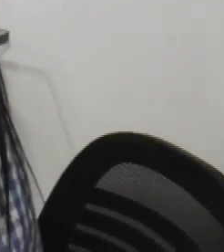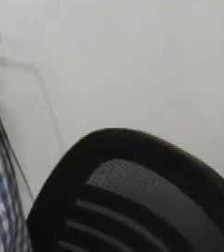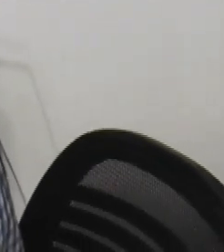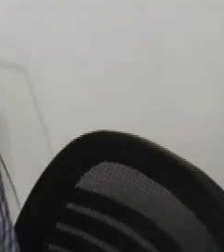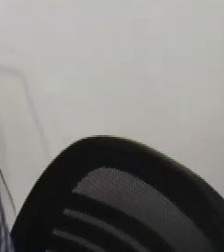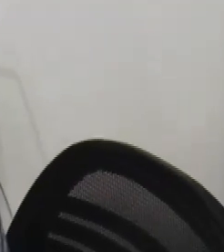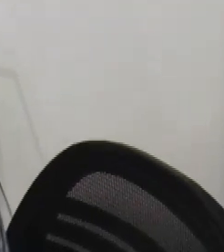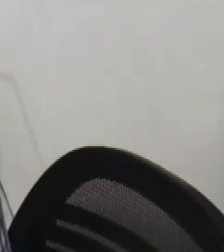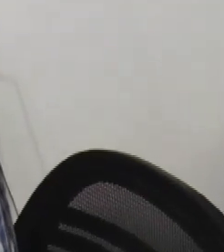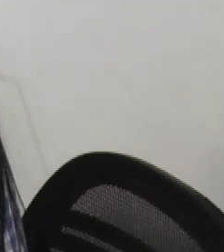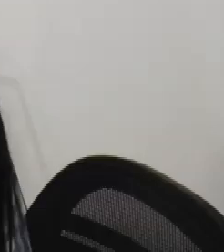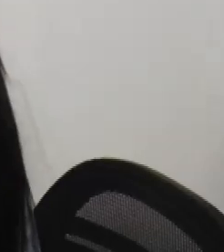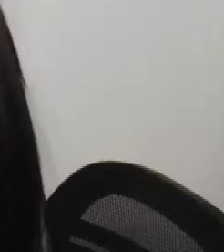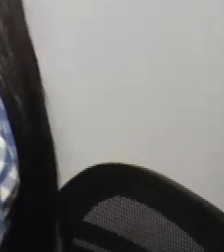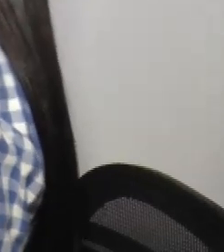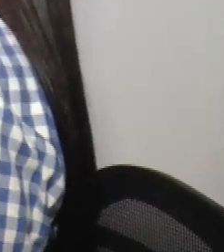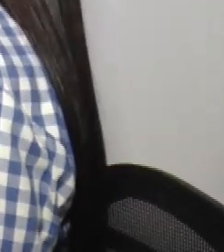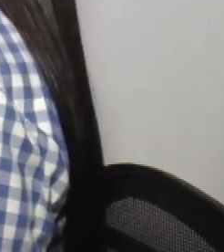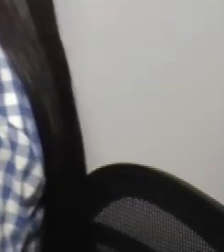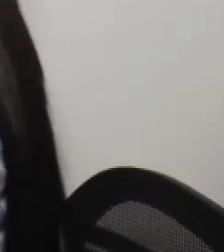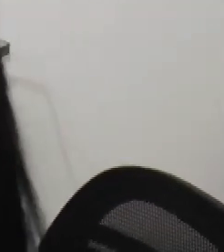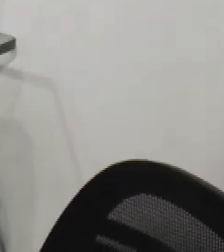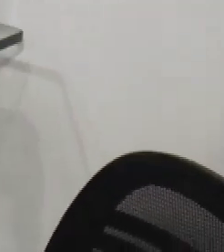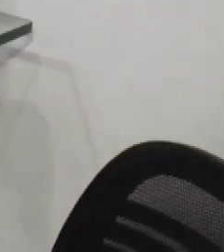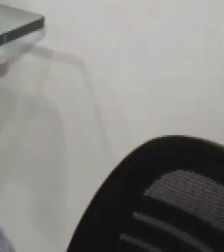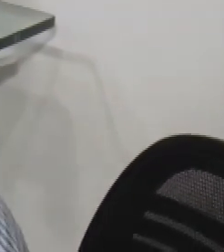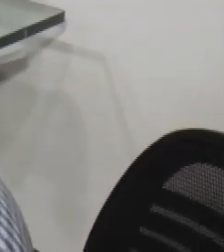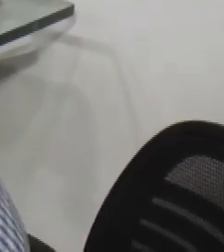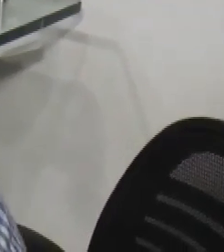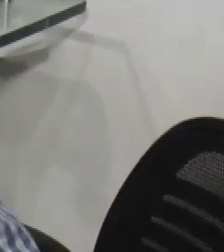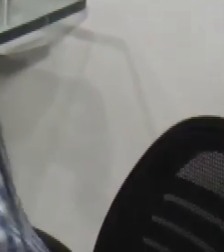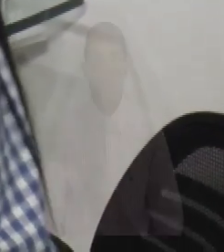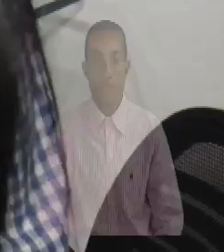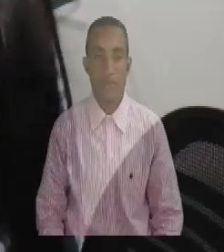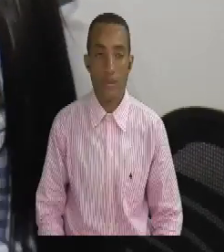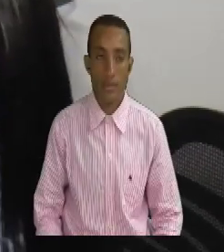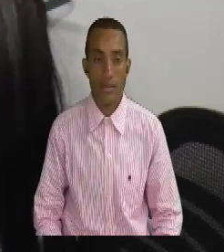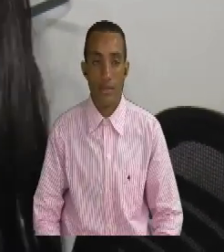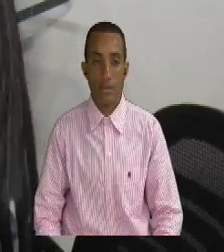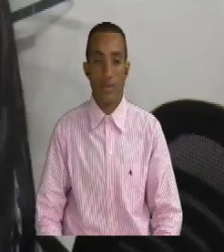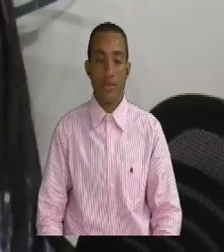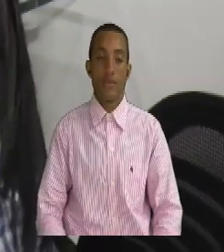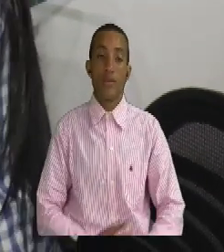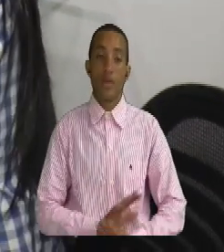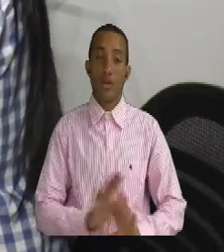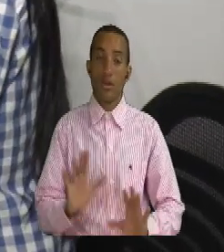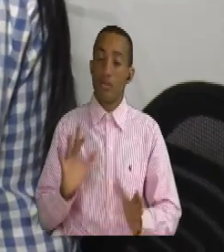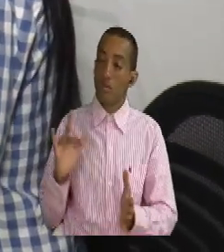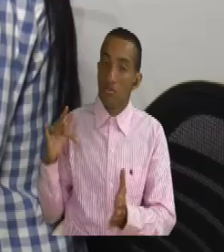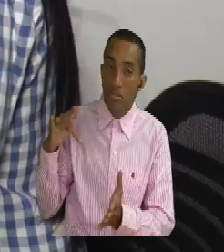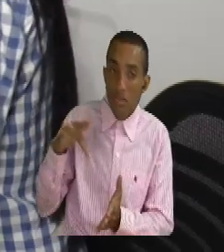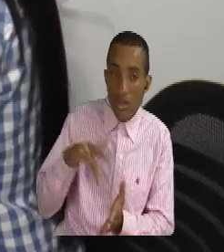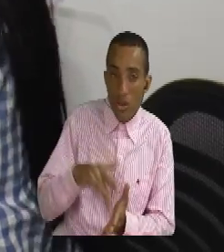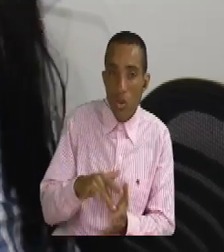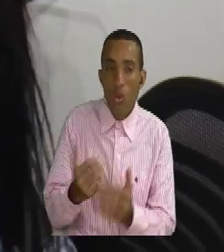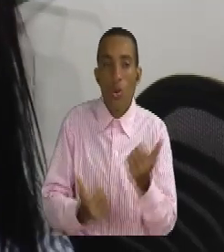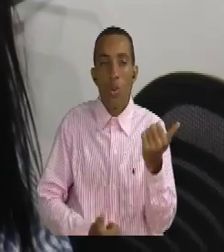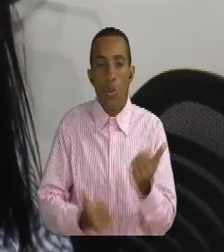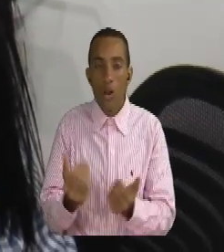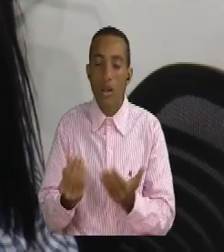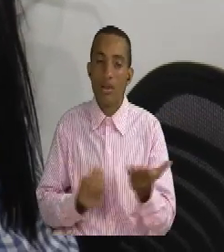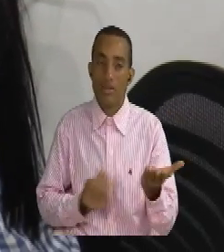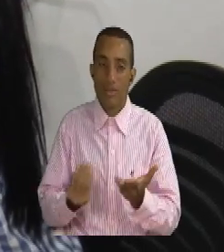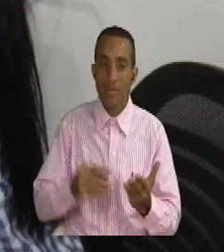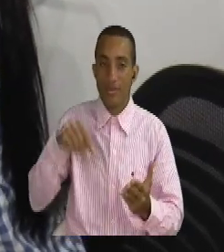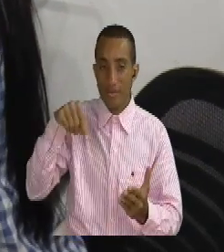estamos en el programa En Casa y nosotros nos quisimos venir hoy para contarle a todos nuestros televidentes cuáles son precisamente esos servicios que aquí en